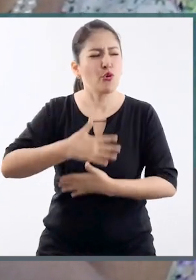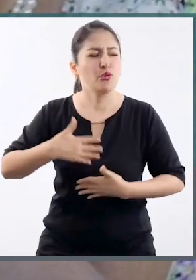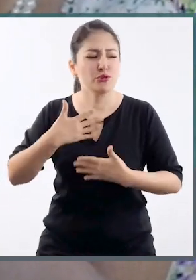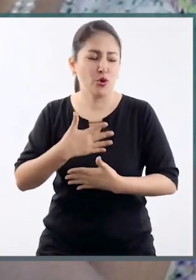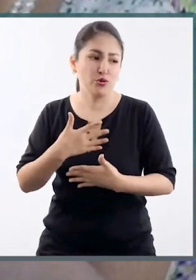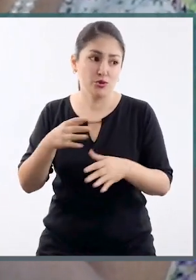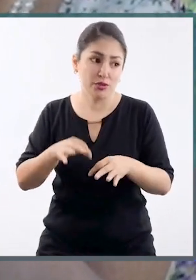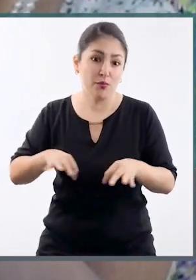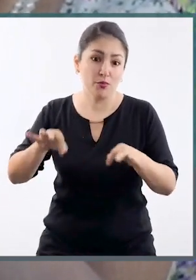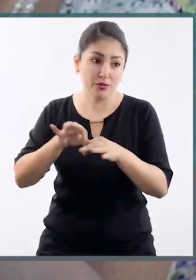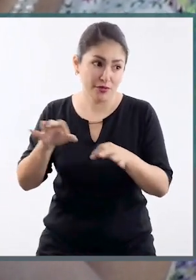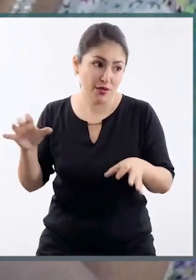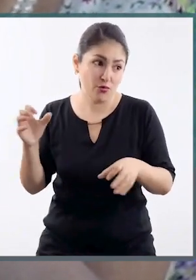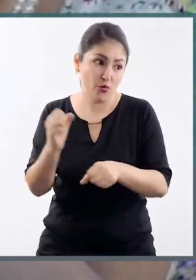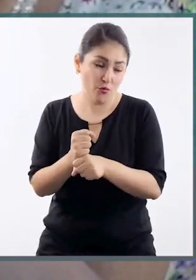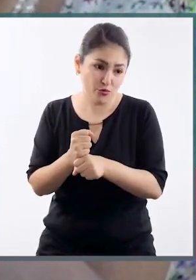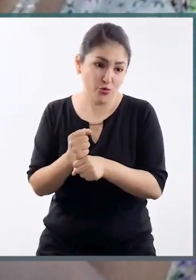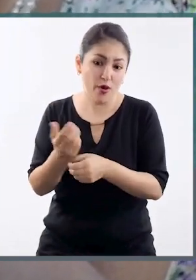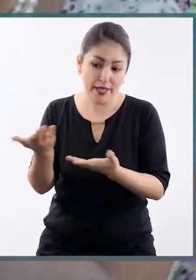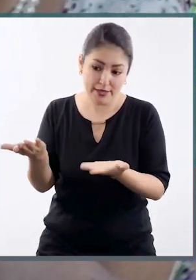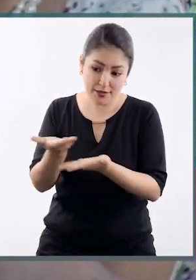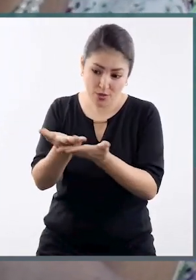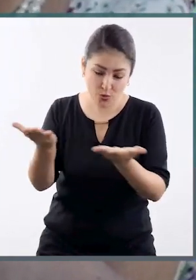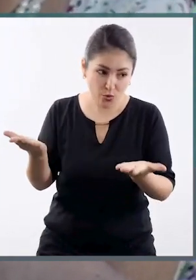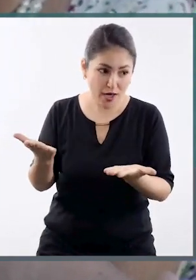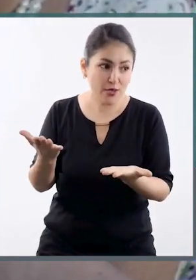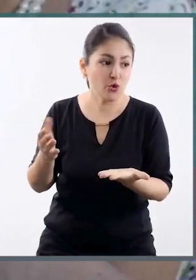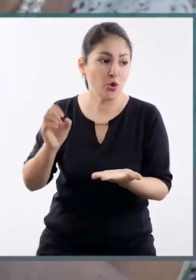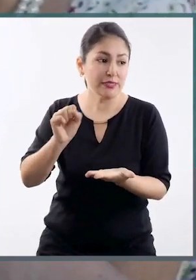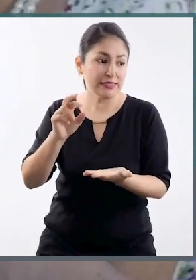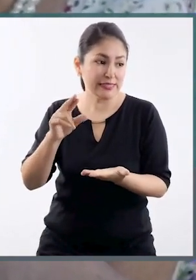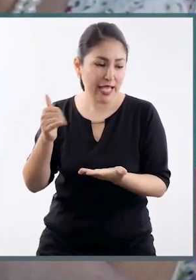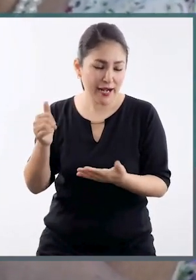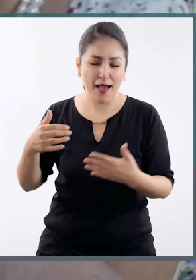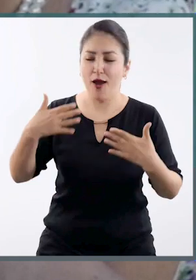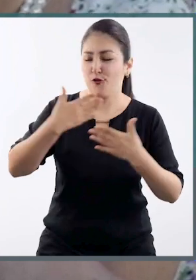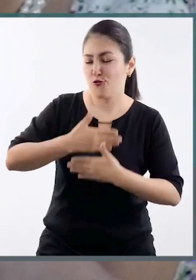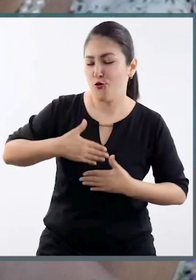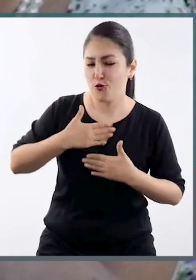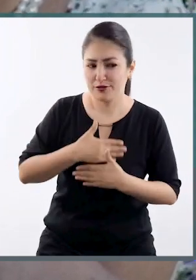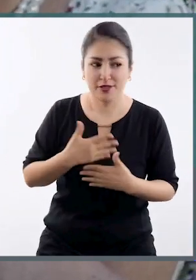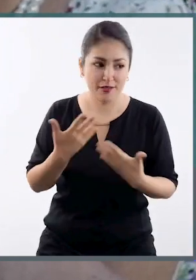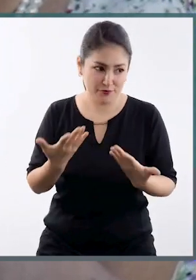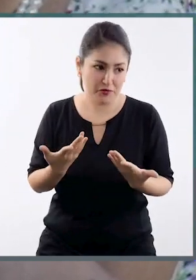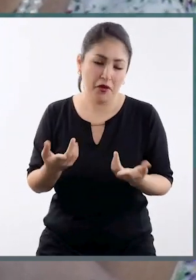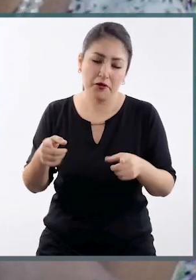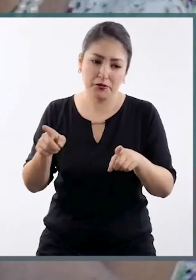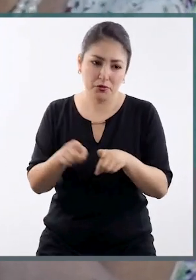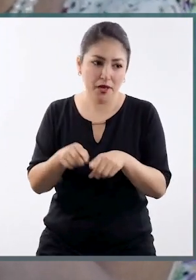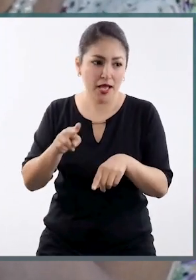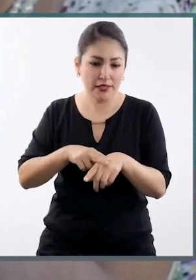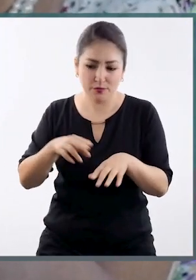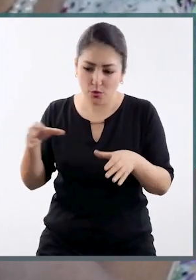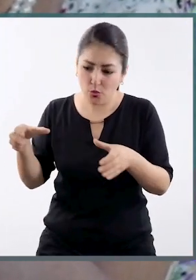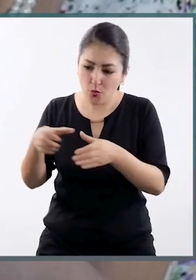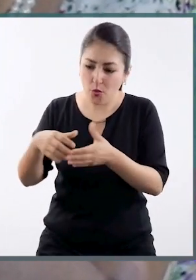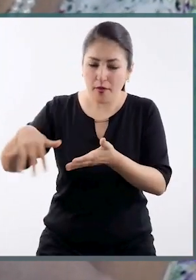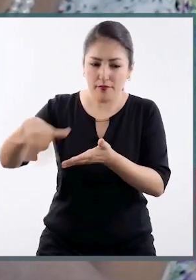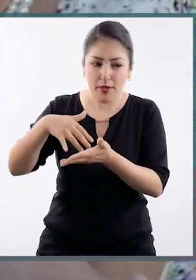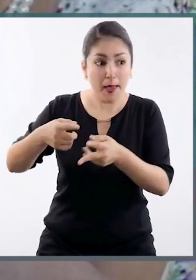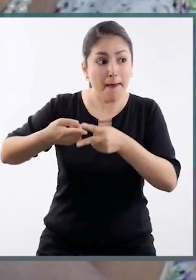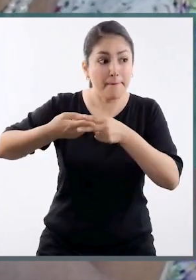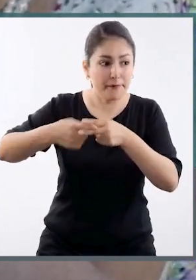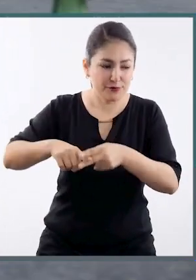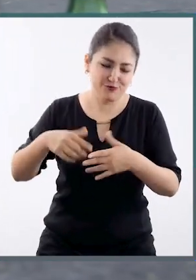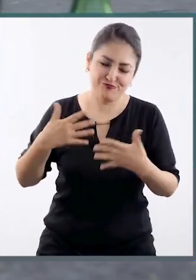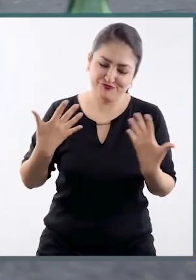gozar. Entonces, por eso se llama Barrio de Zaragoza. Sara gozaba. Zaragoza. Y entonces también ahí también nace la pandilla. Pues se goza